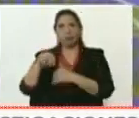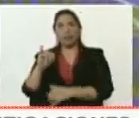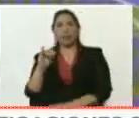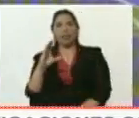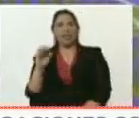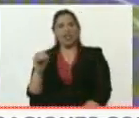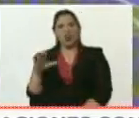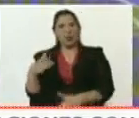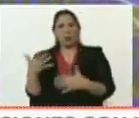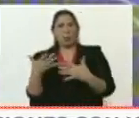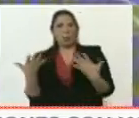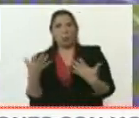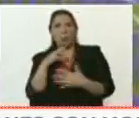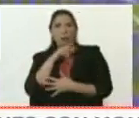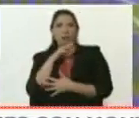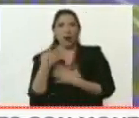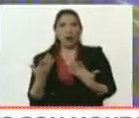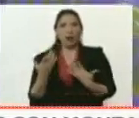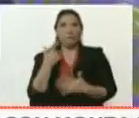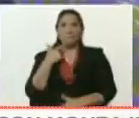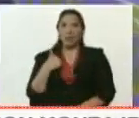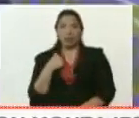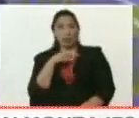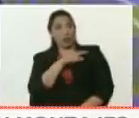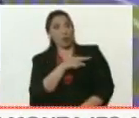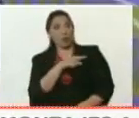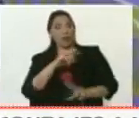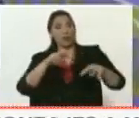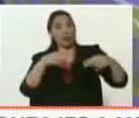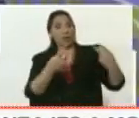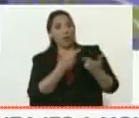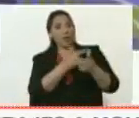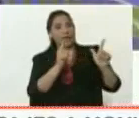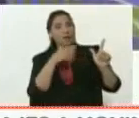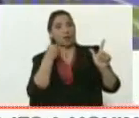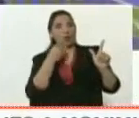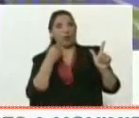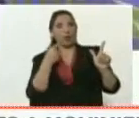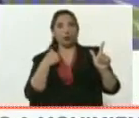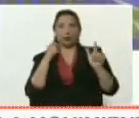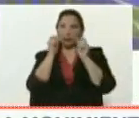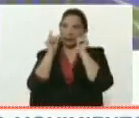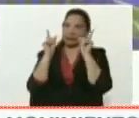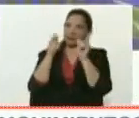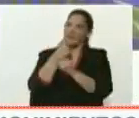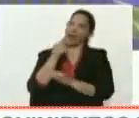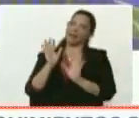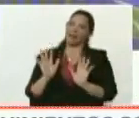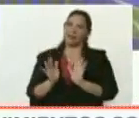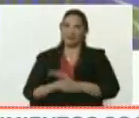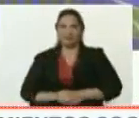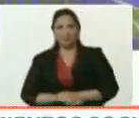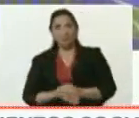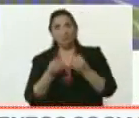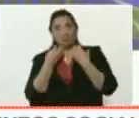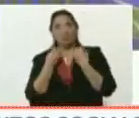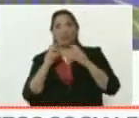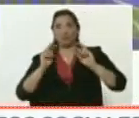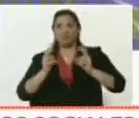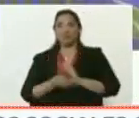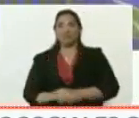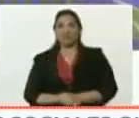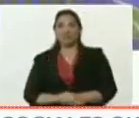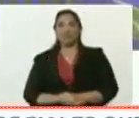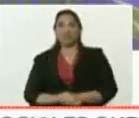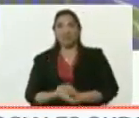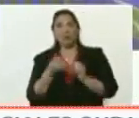¿y de qué voy a hablar? Me dijo, neoliberalismo y juventud. Y dije, oye, me la pusieron fácil. Está bueno el tema. Y está